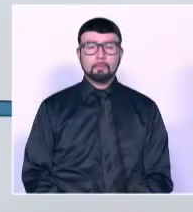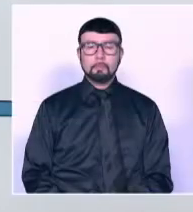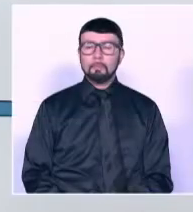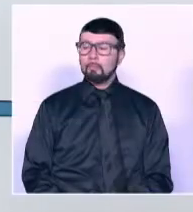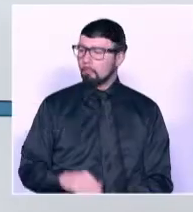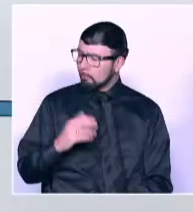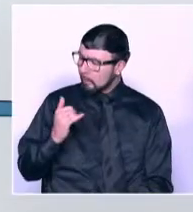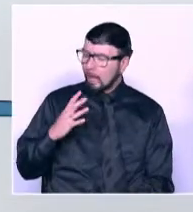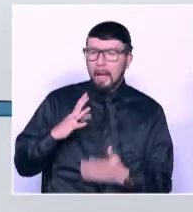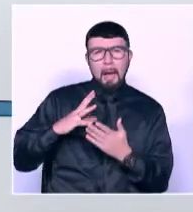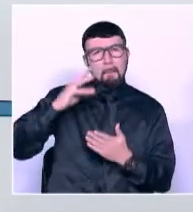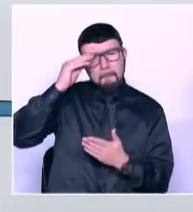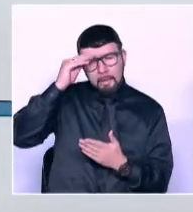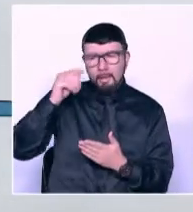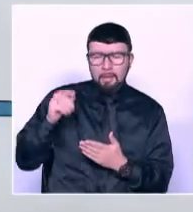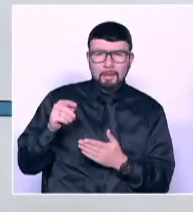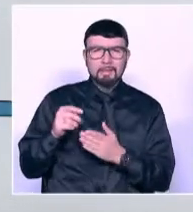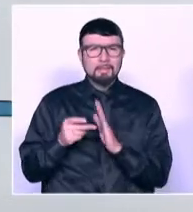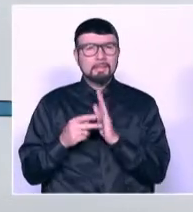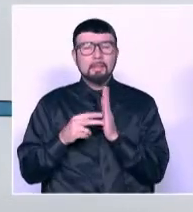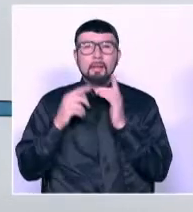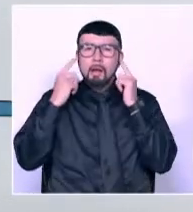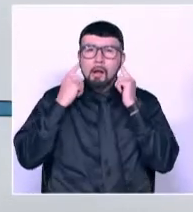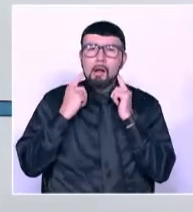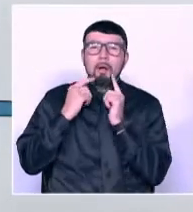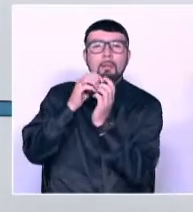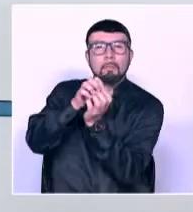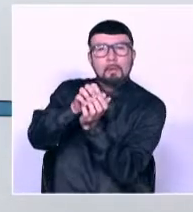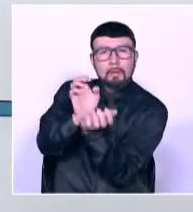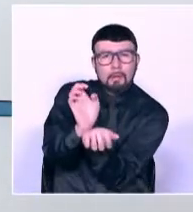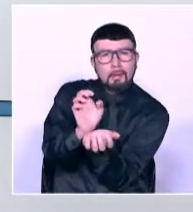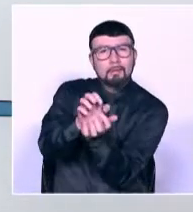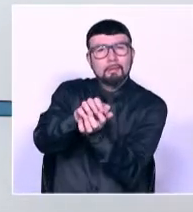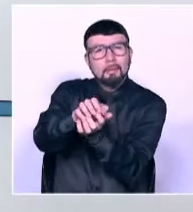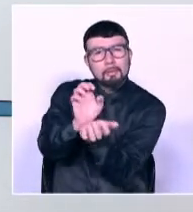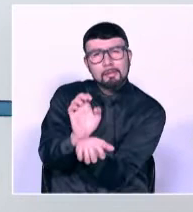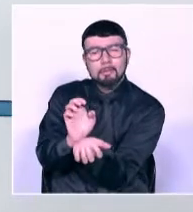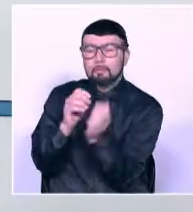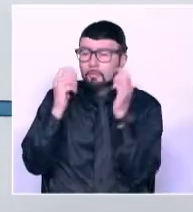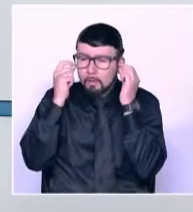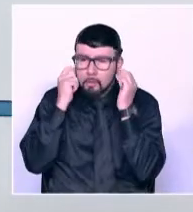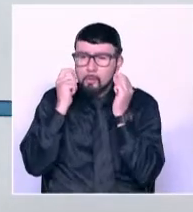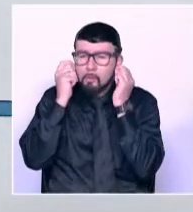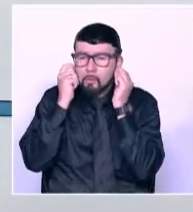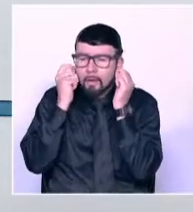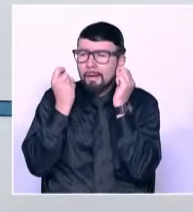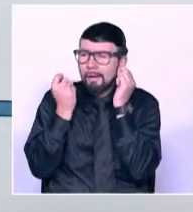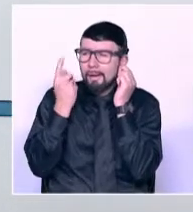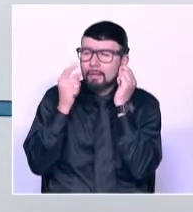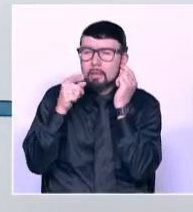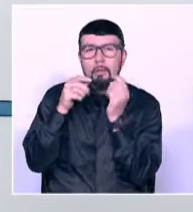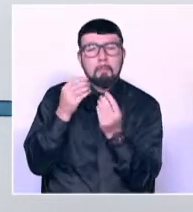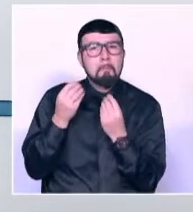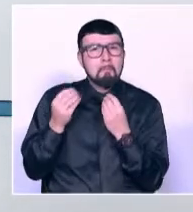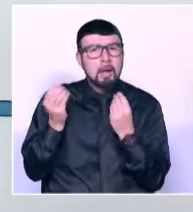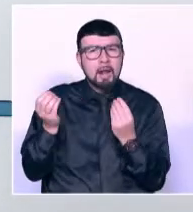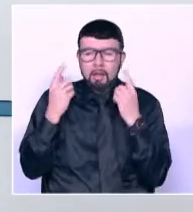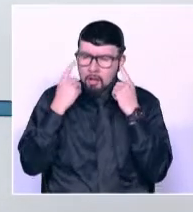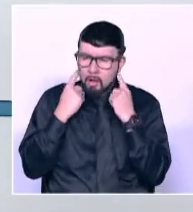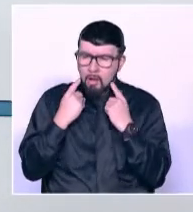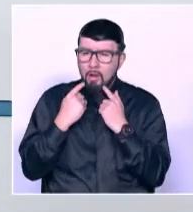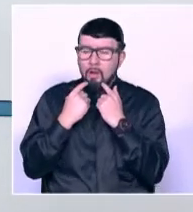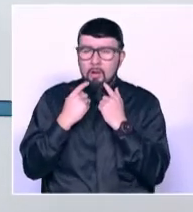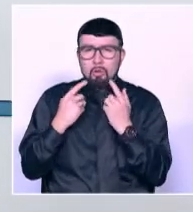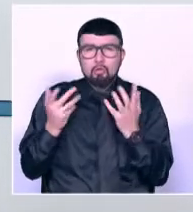Aprendimos entonces qué es la articulación temporomandibular. Vamos a explicar un poco más para qué funciona, dónde